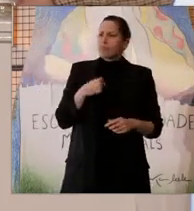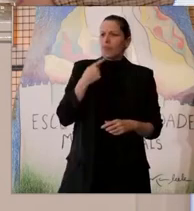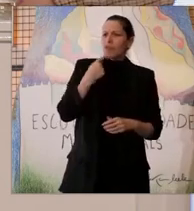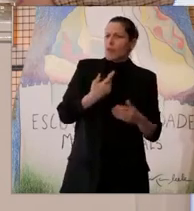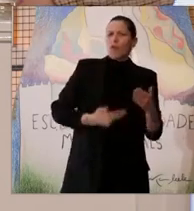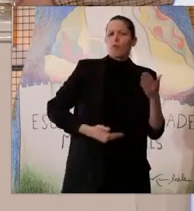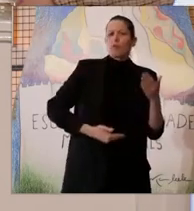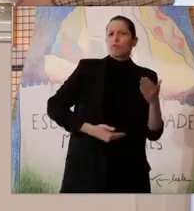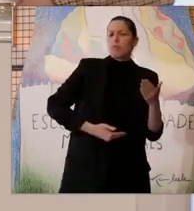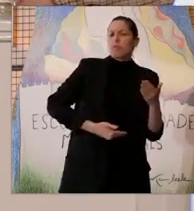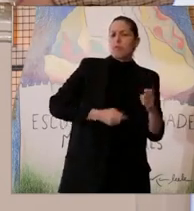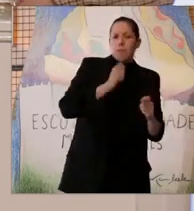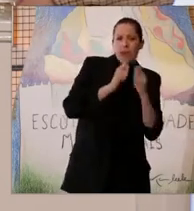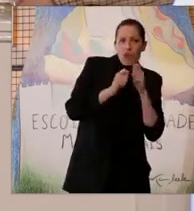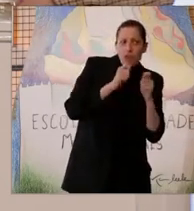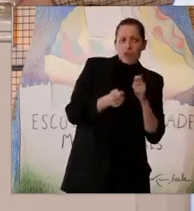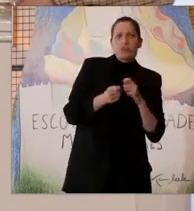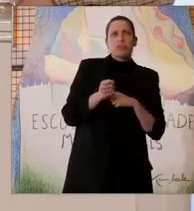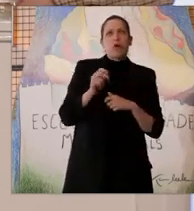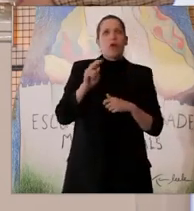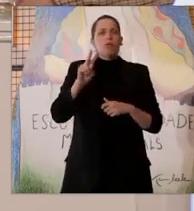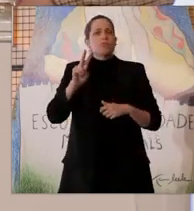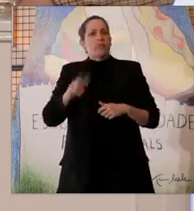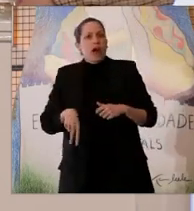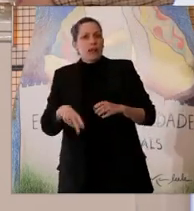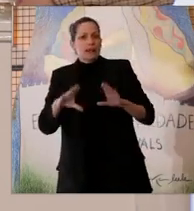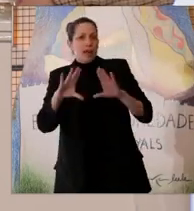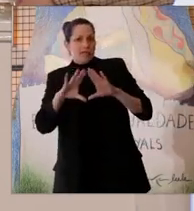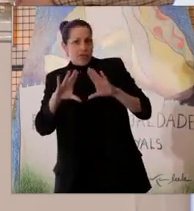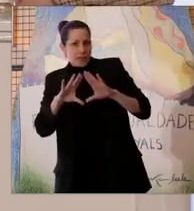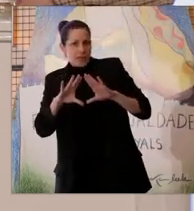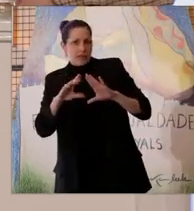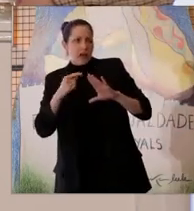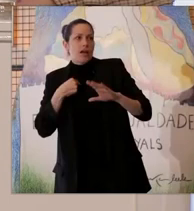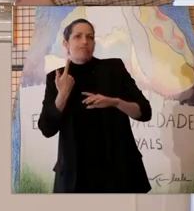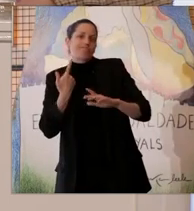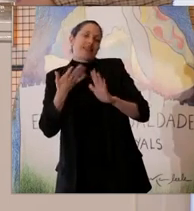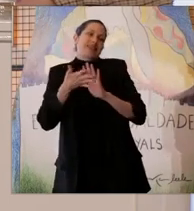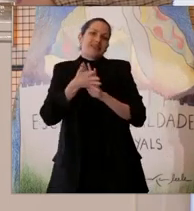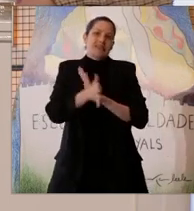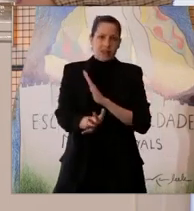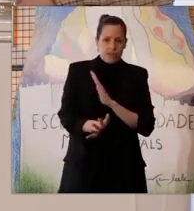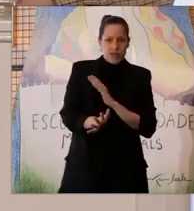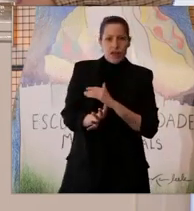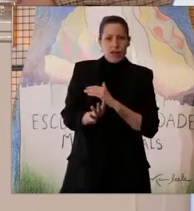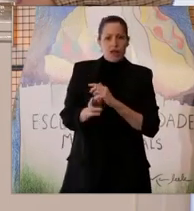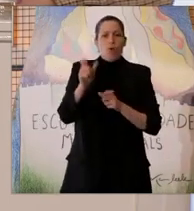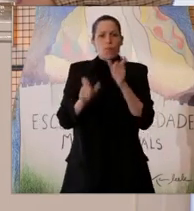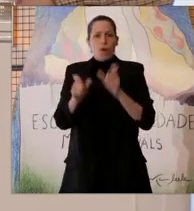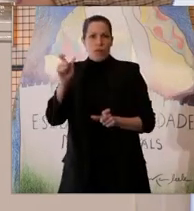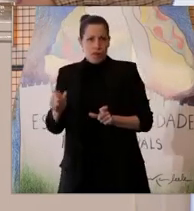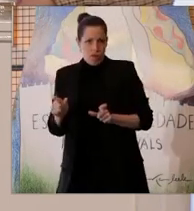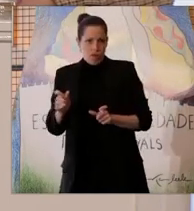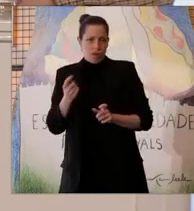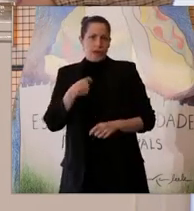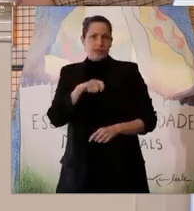me refiero a que no puedes hacer un buen periodismo ignorando la perspectiva el 51% de la población Española y